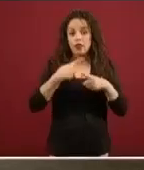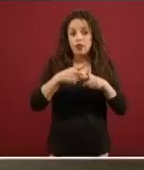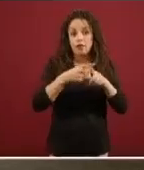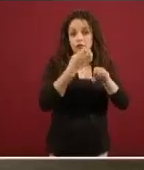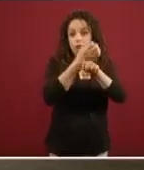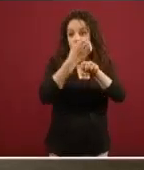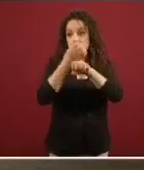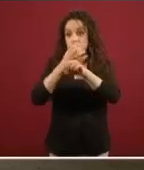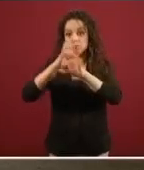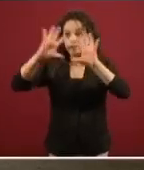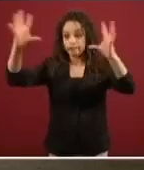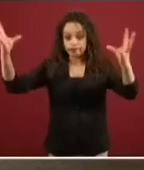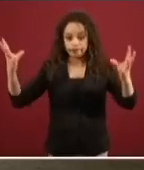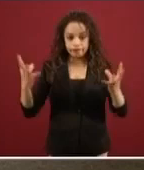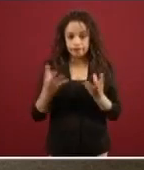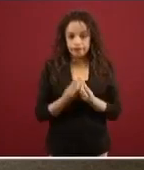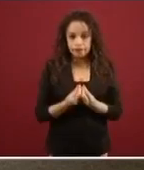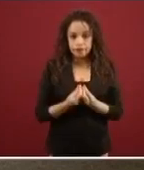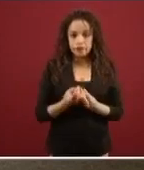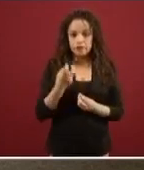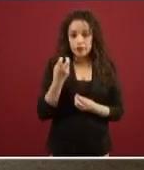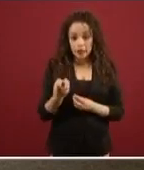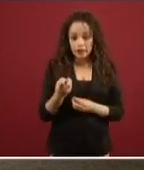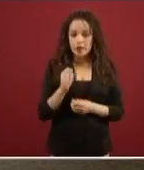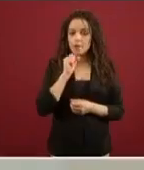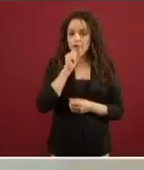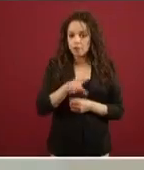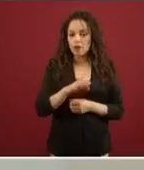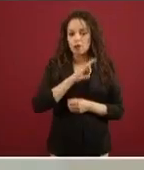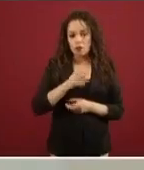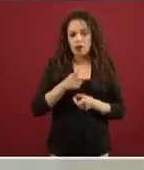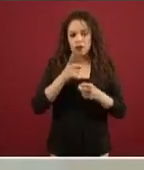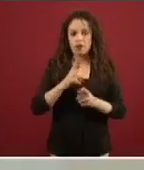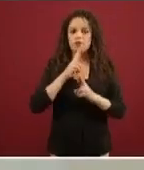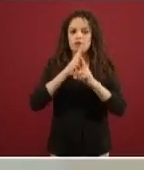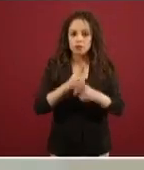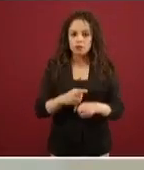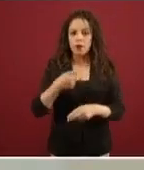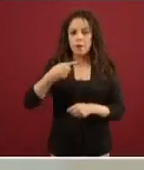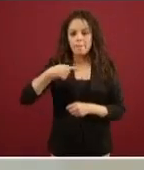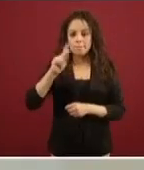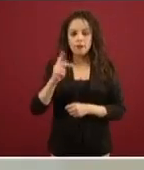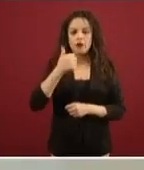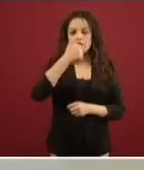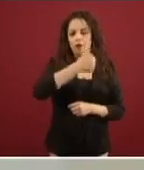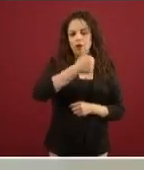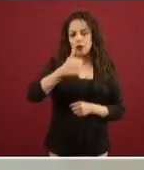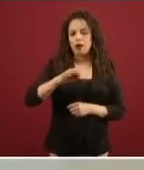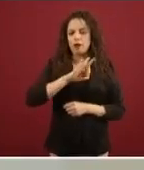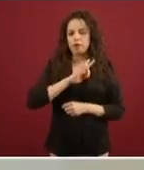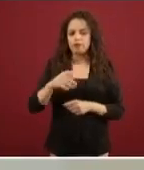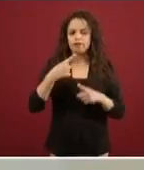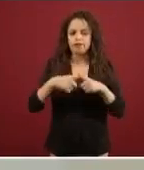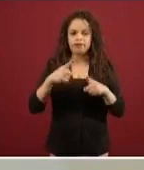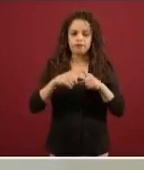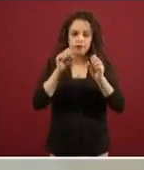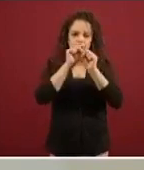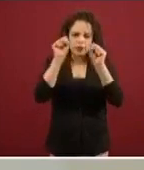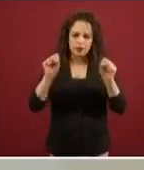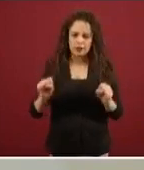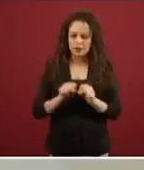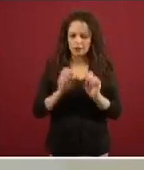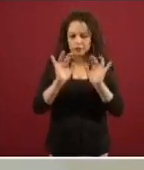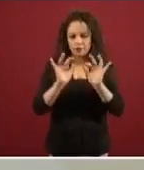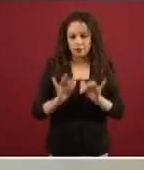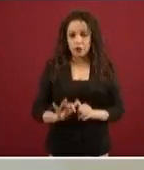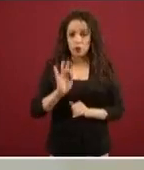que son estos los que emiten los resultados, pero esto se da en una sistematización en la cual podemos tener en 48 a 72